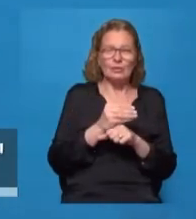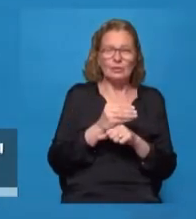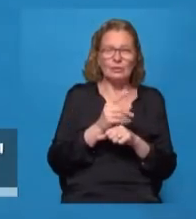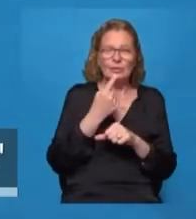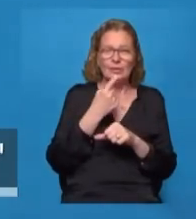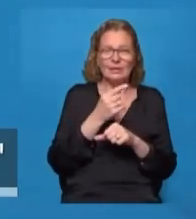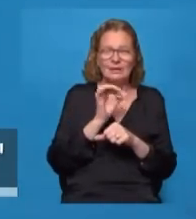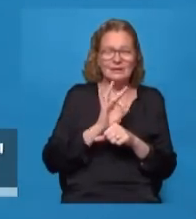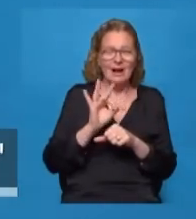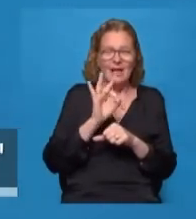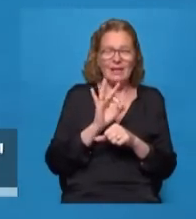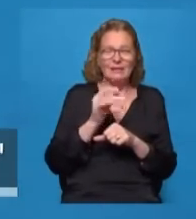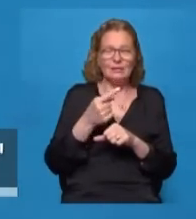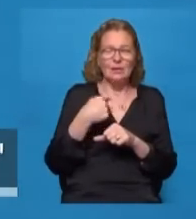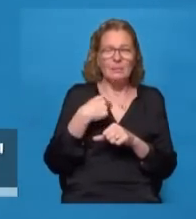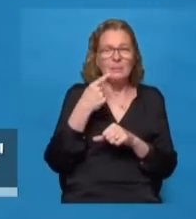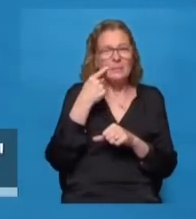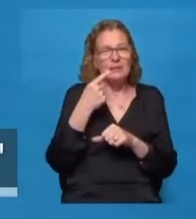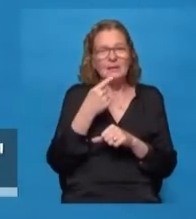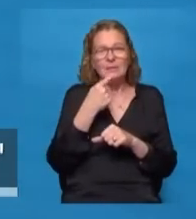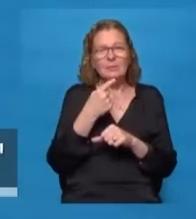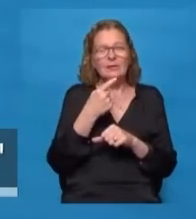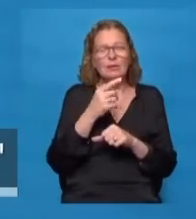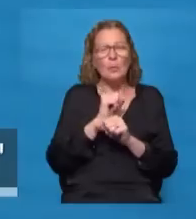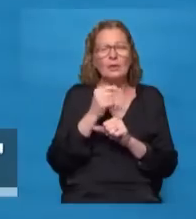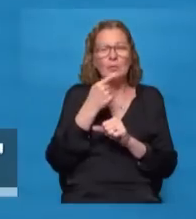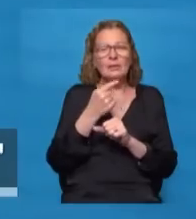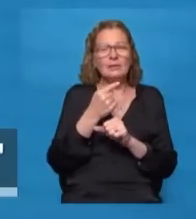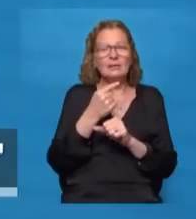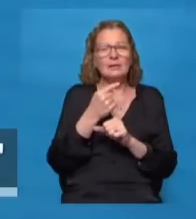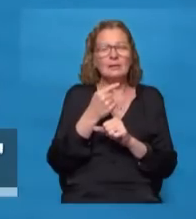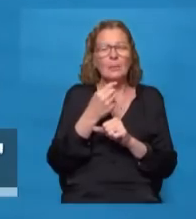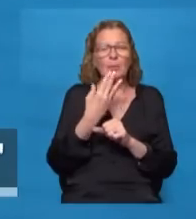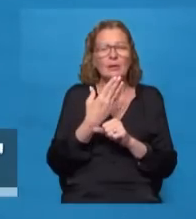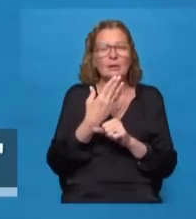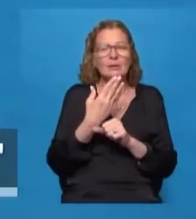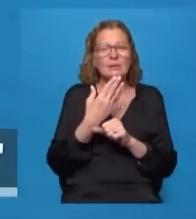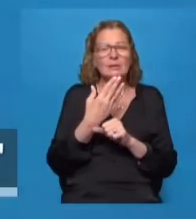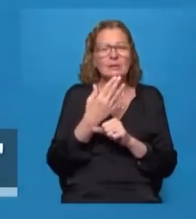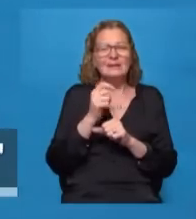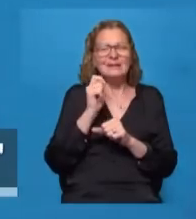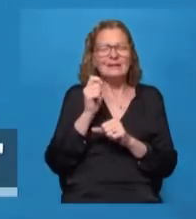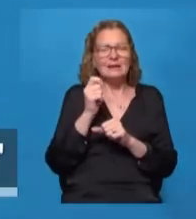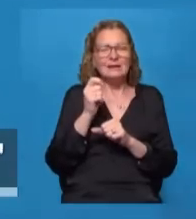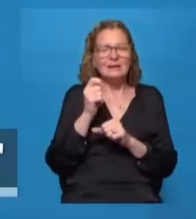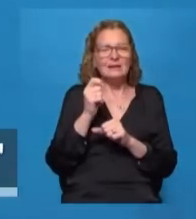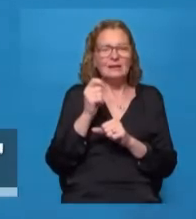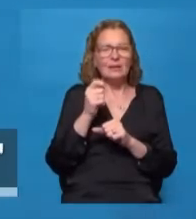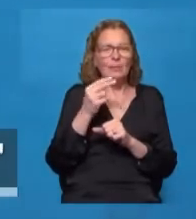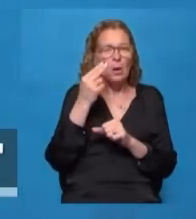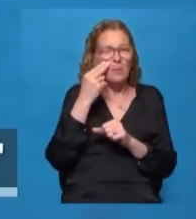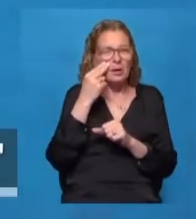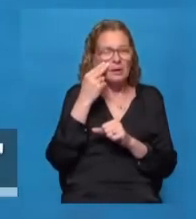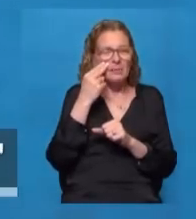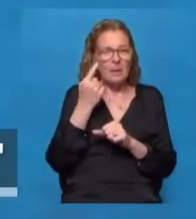decírnoslo Entonces cuando a mí me dicen no lo que pasa que no podíamos decirlo porque si no si no quién si se enteraba quién había problema para